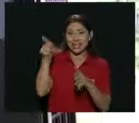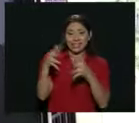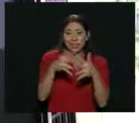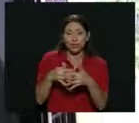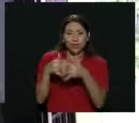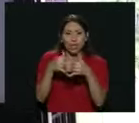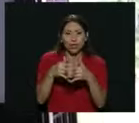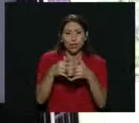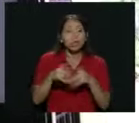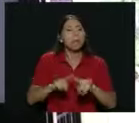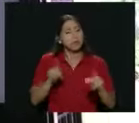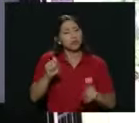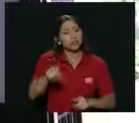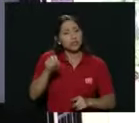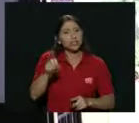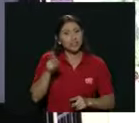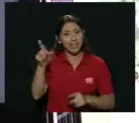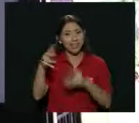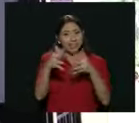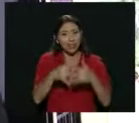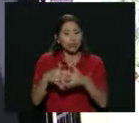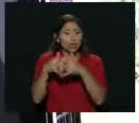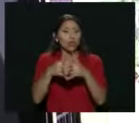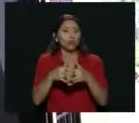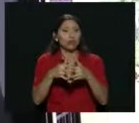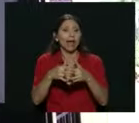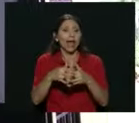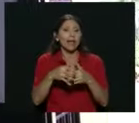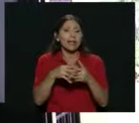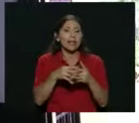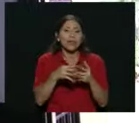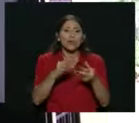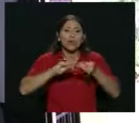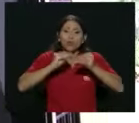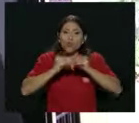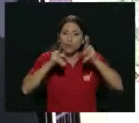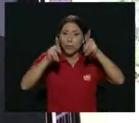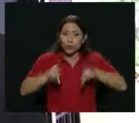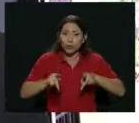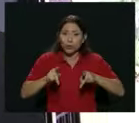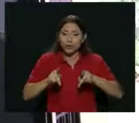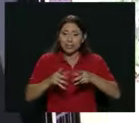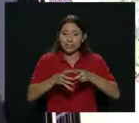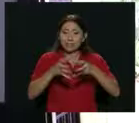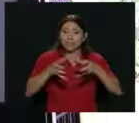comunidad importante de costarricenses en los Estados Unidos y algunos de ellos pueden